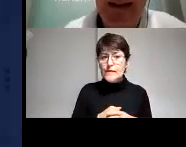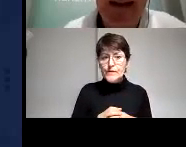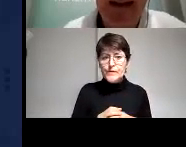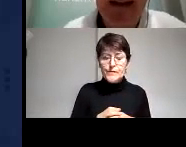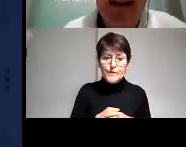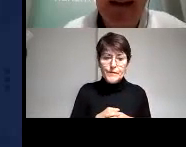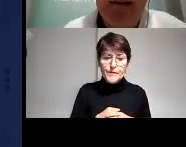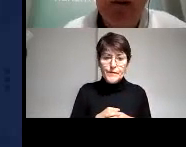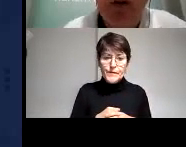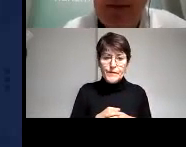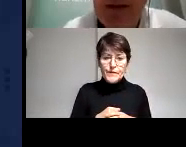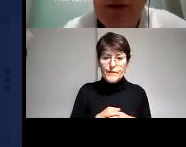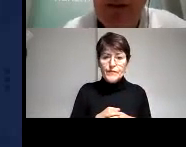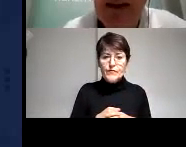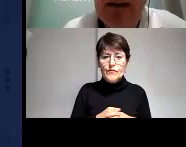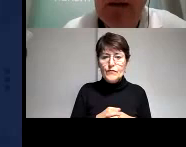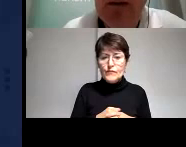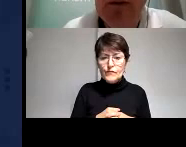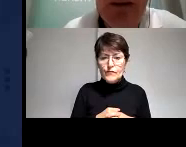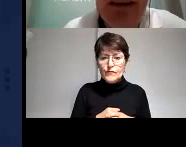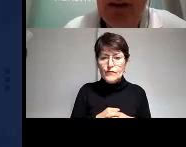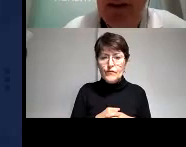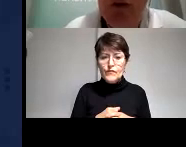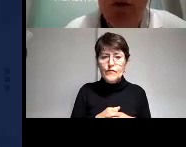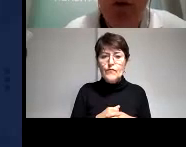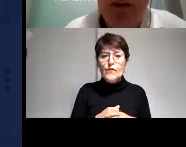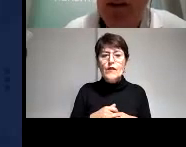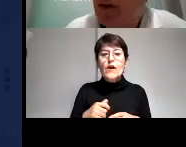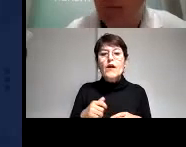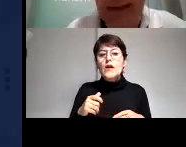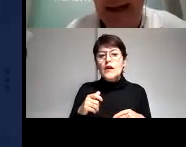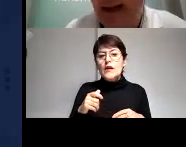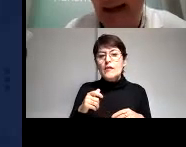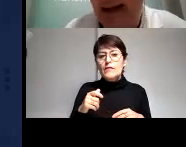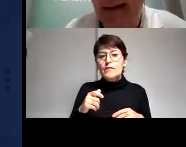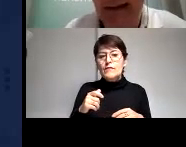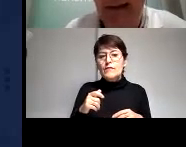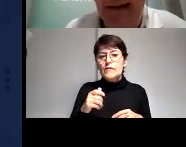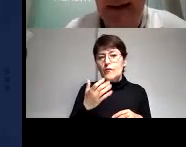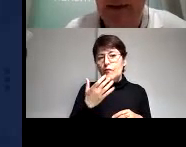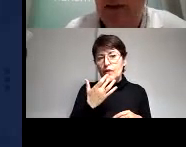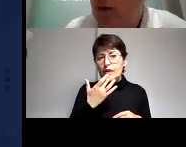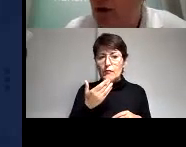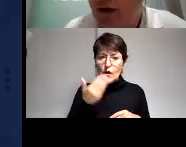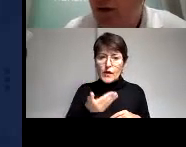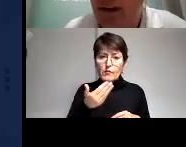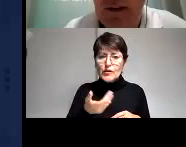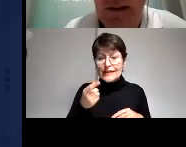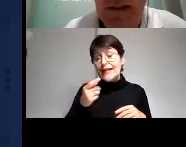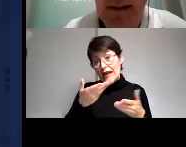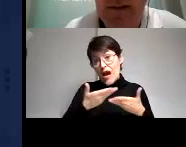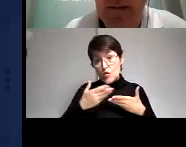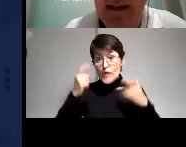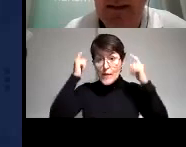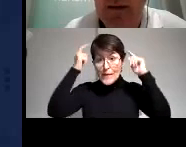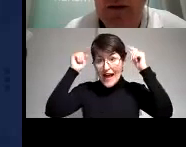antes. Dos ámbitos de aplicación fundamentales, según lo que hemos comentado hasta ahora, el ámbito neurológico, es